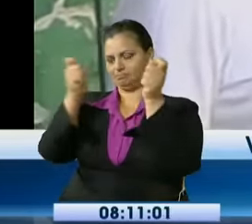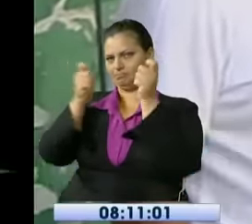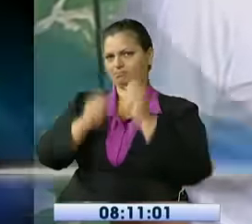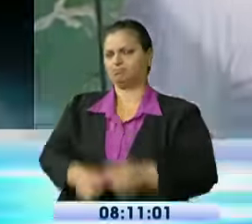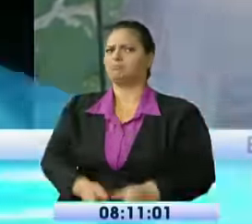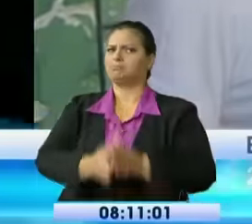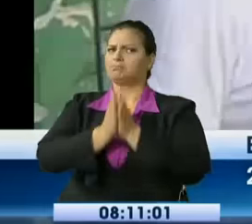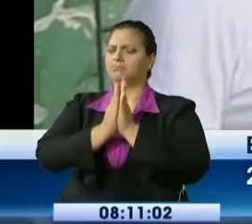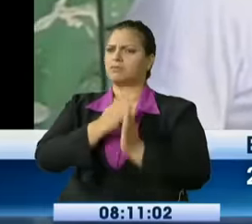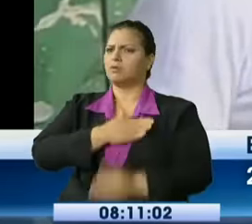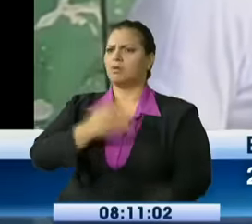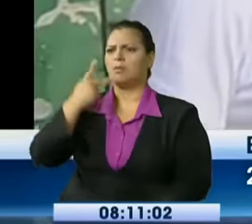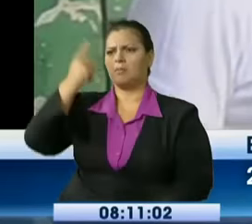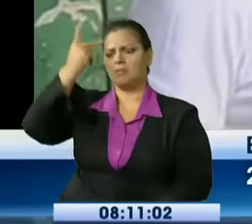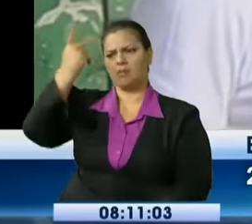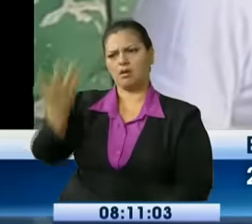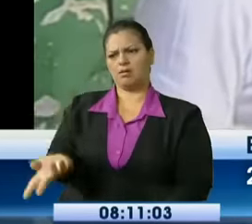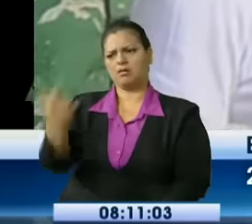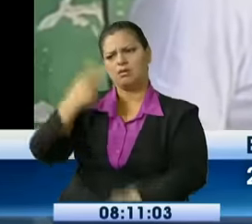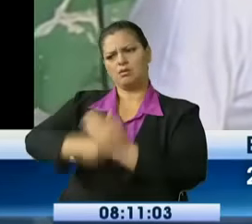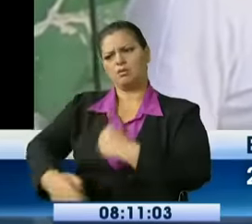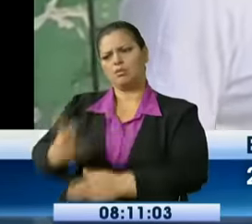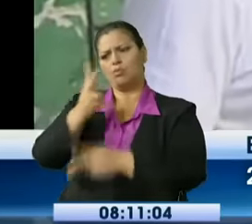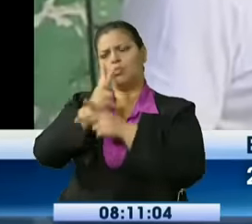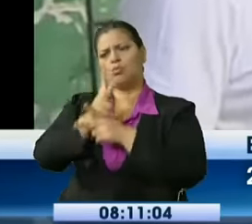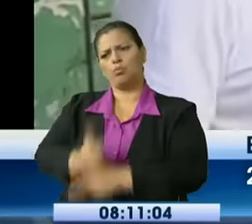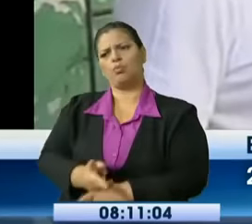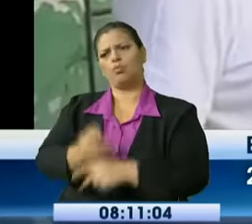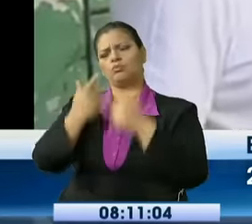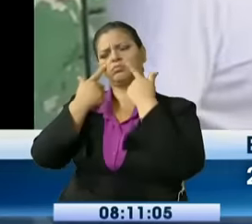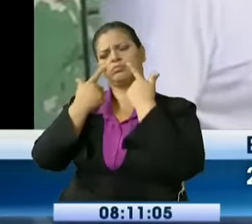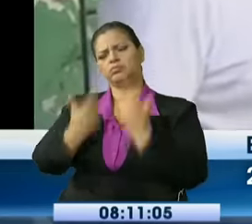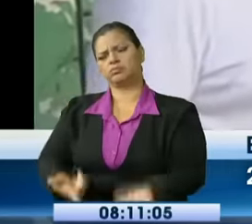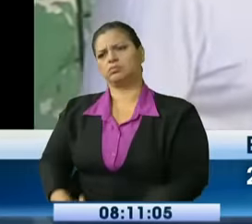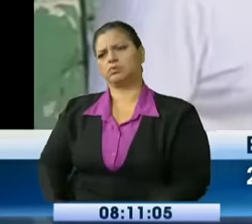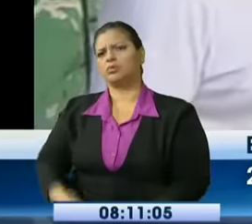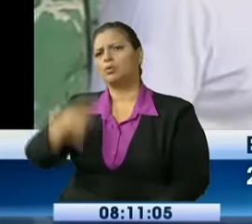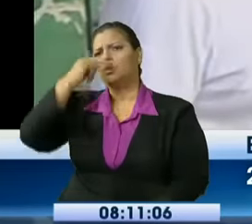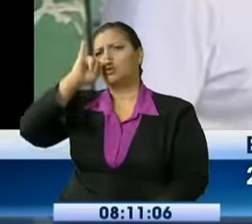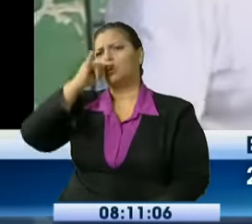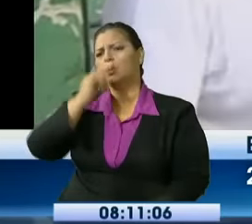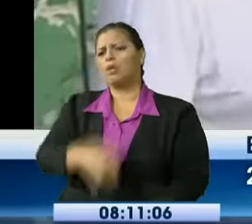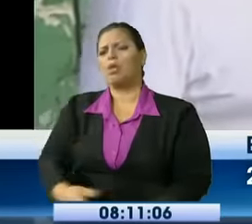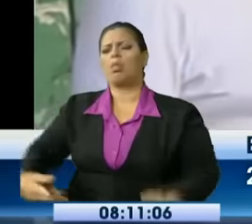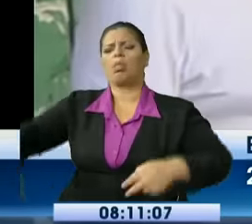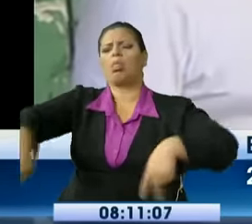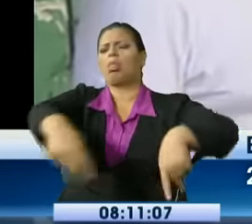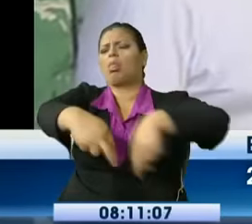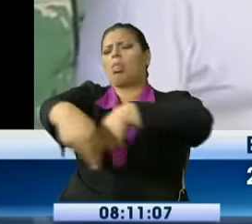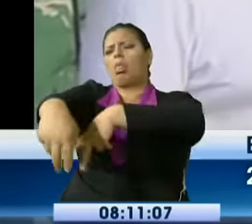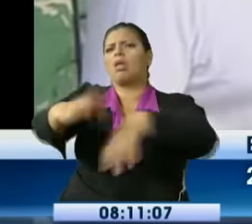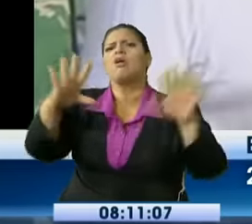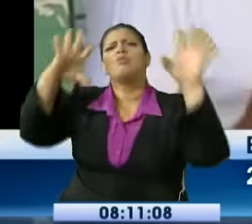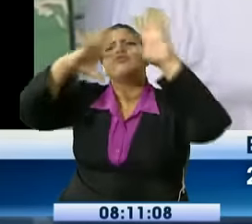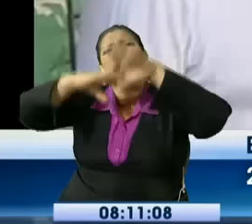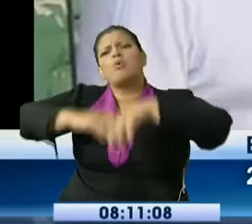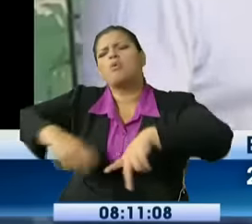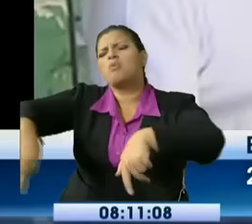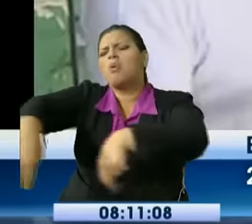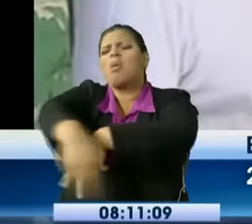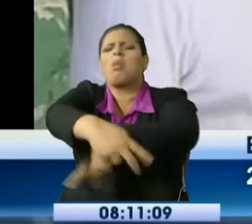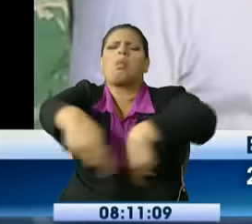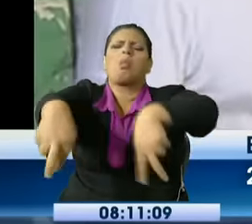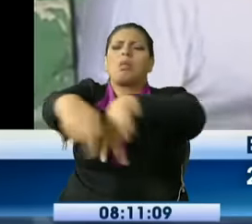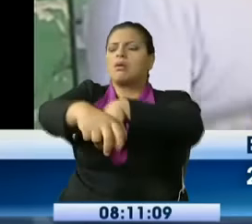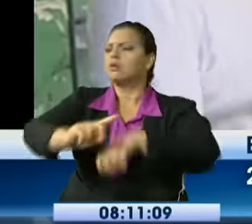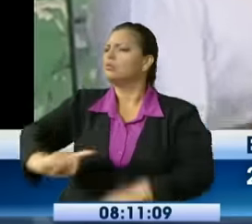los señores padres de familia también a asumir responsabilidad del mismo. No permitir que los niños anden tarde la noche y peormente andar en la calle para que no lleguen a